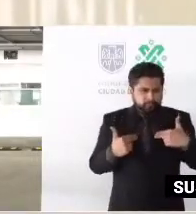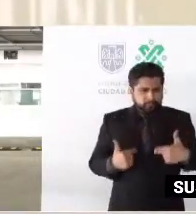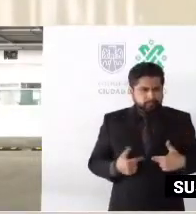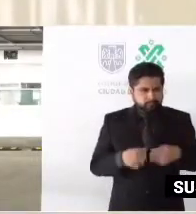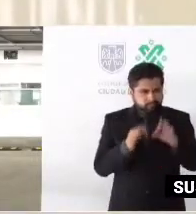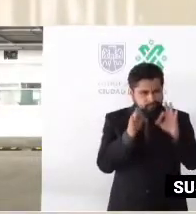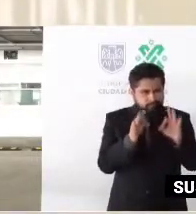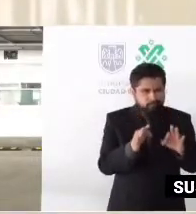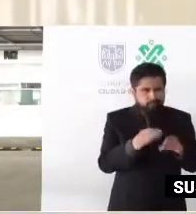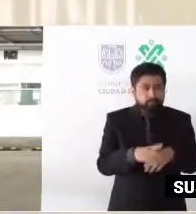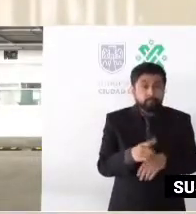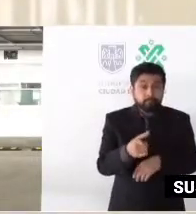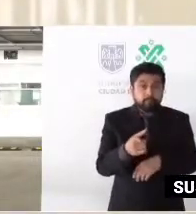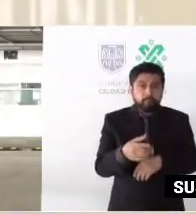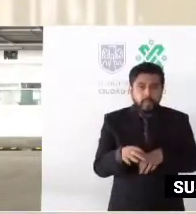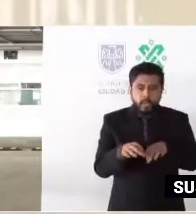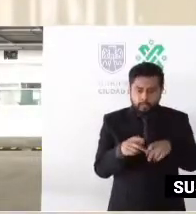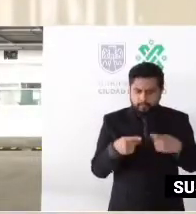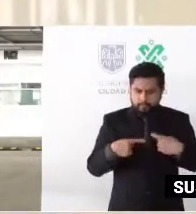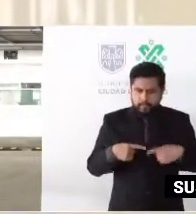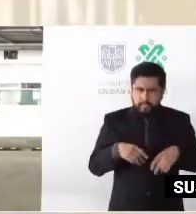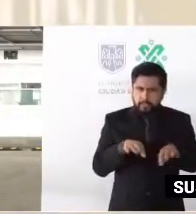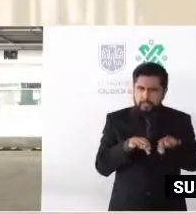se verá plasmado aquí